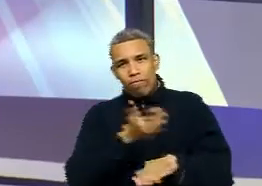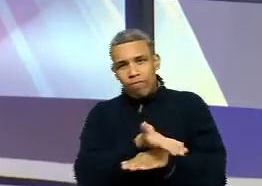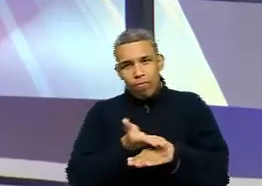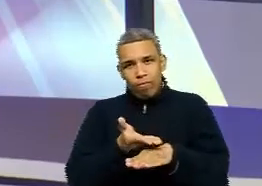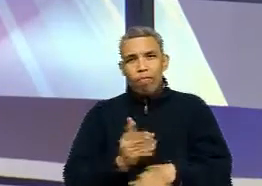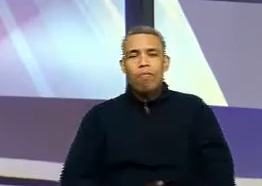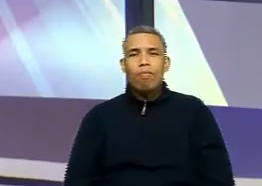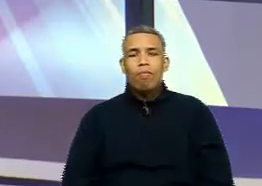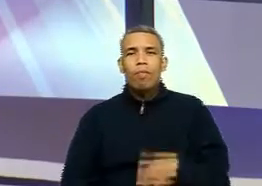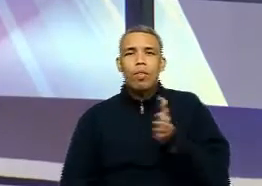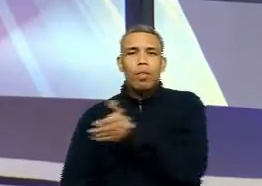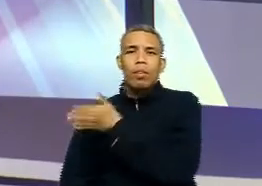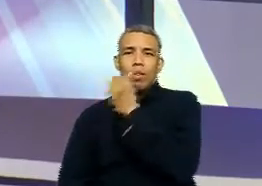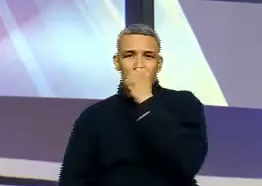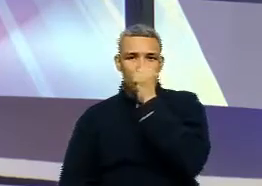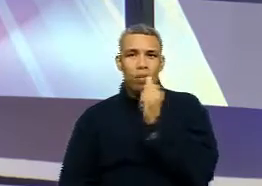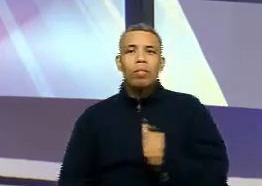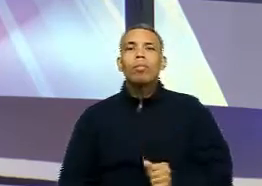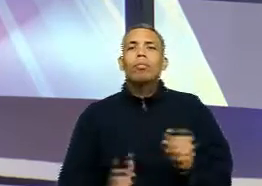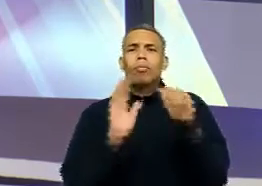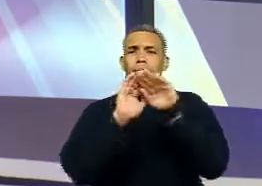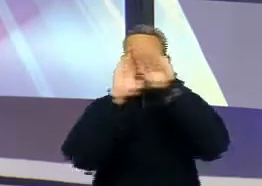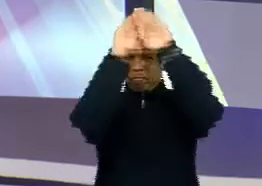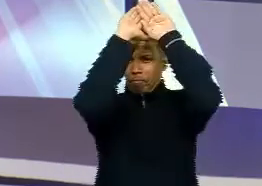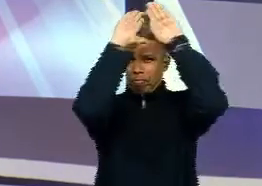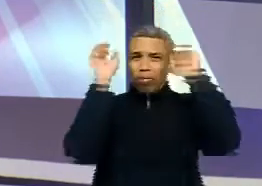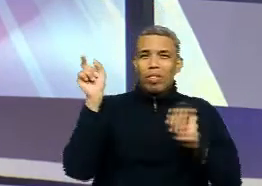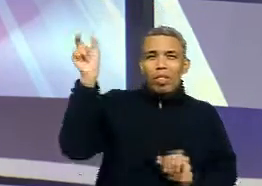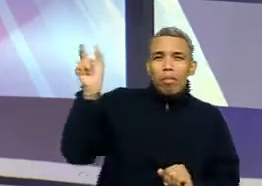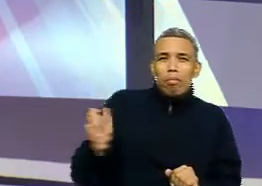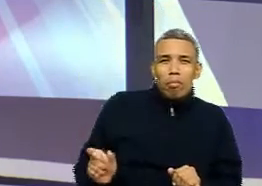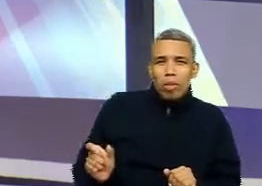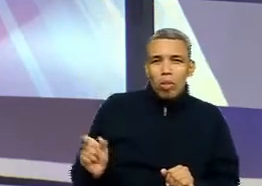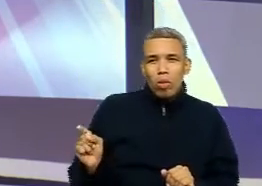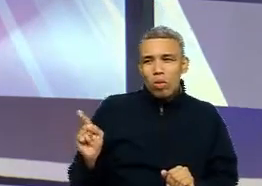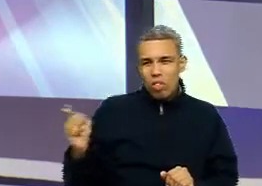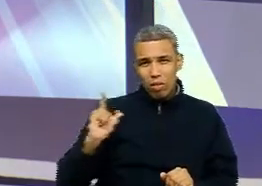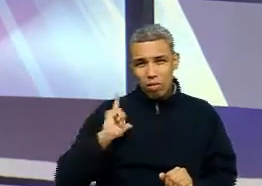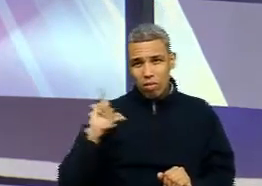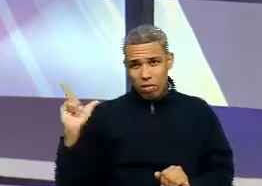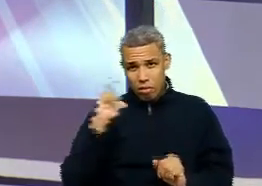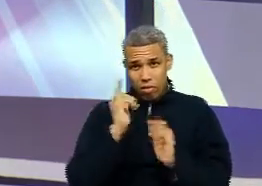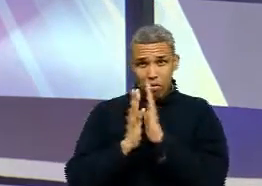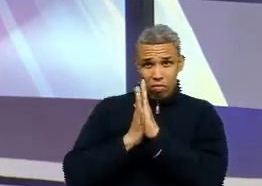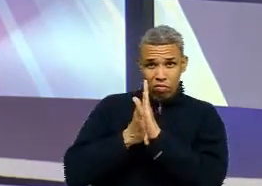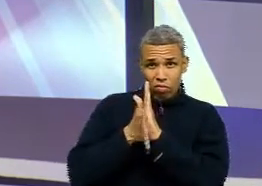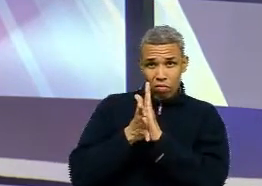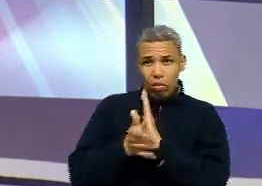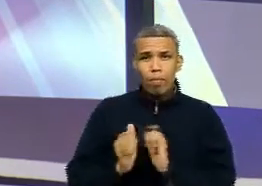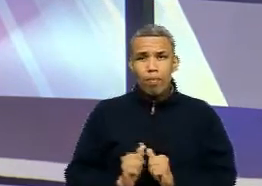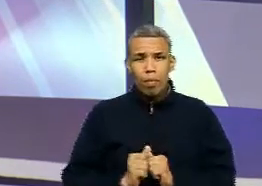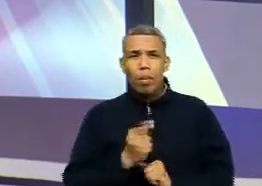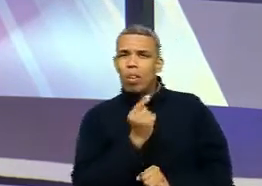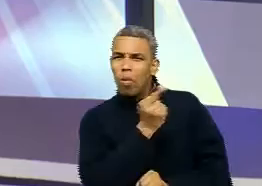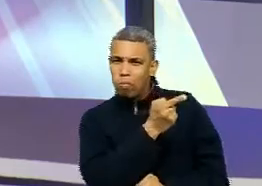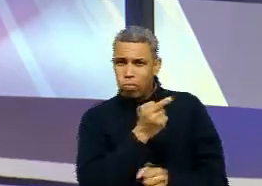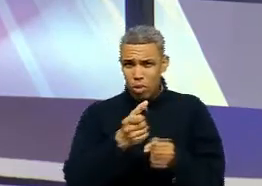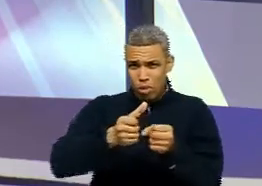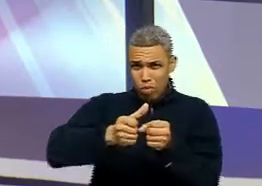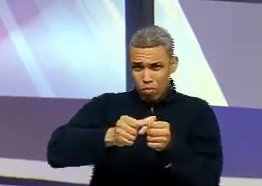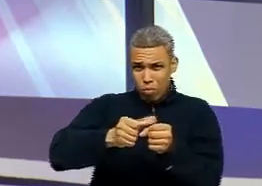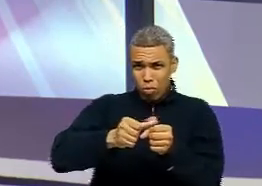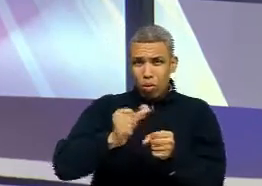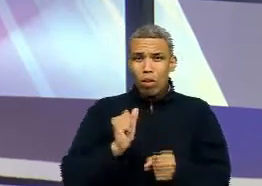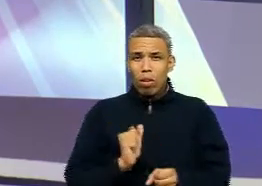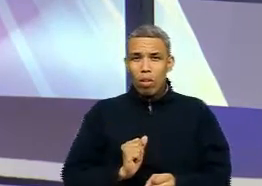Un dirigente comunal del corregimiento del centro asegura que Ecopetrol y el proyecto Las Infantas no pueden afectar a toda una comunidad por un estallido de pólvora en